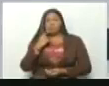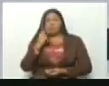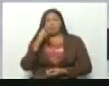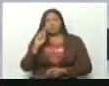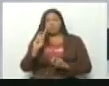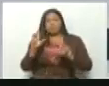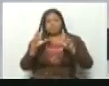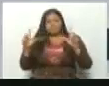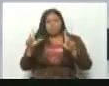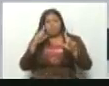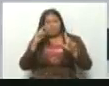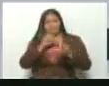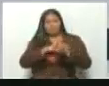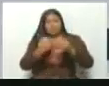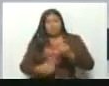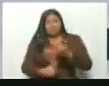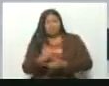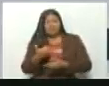Tradicionales.